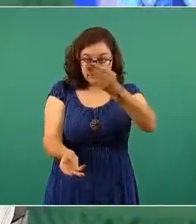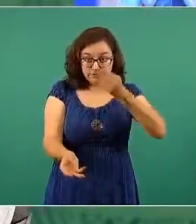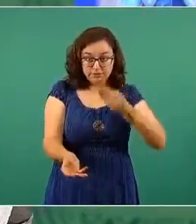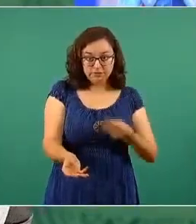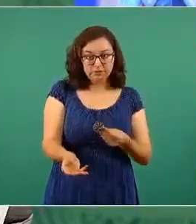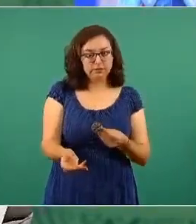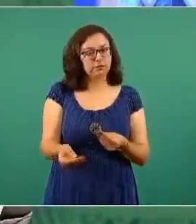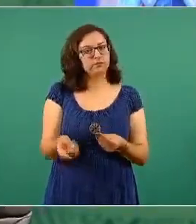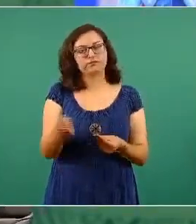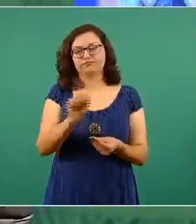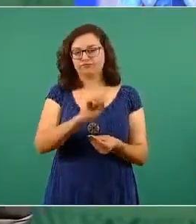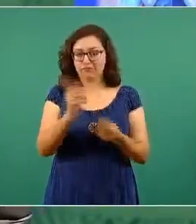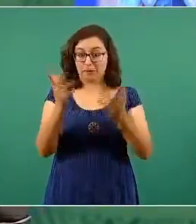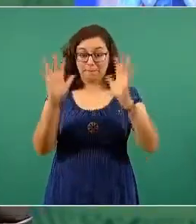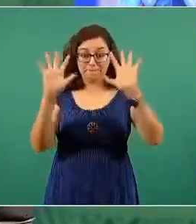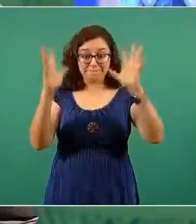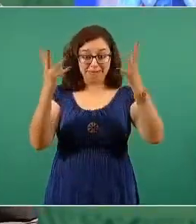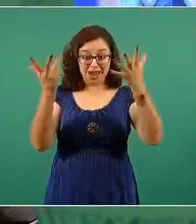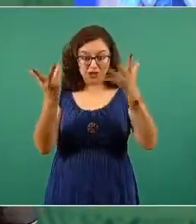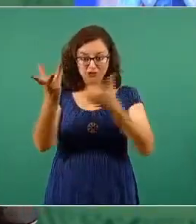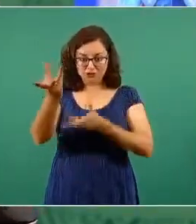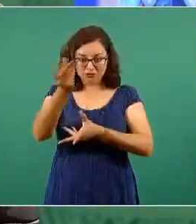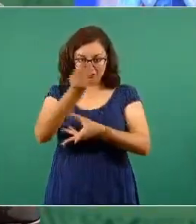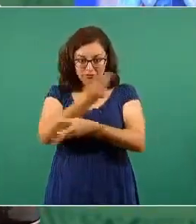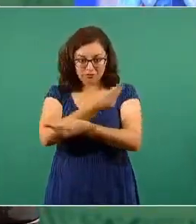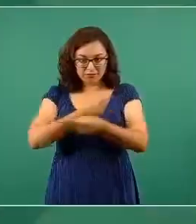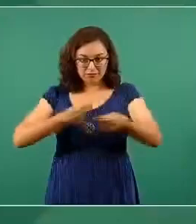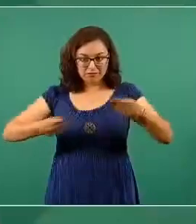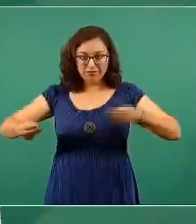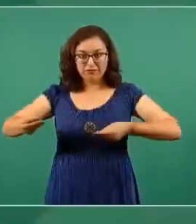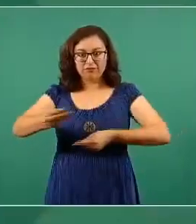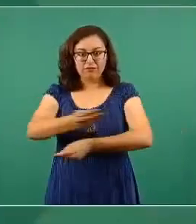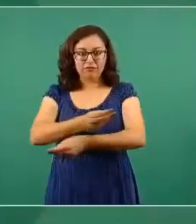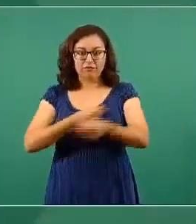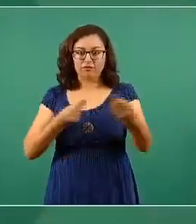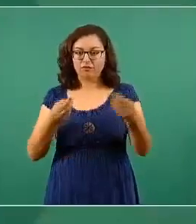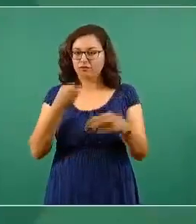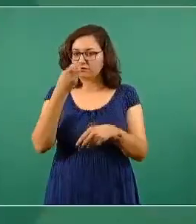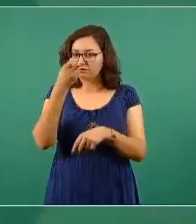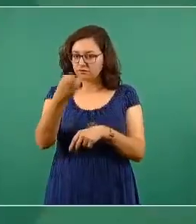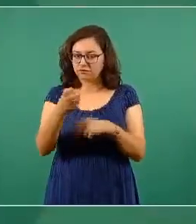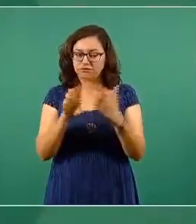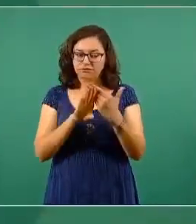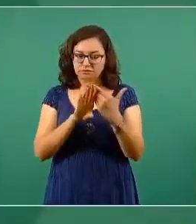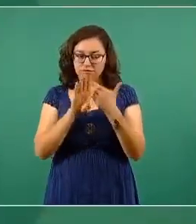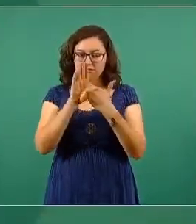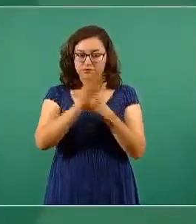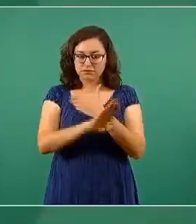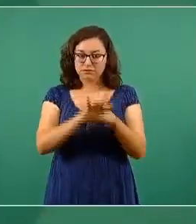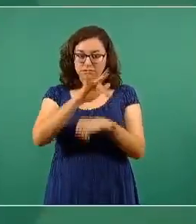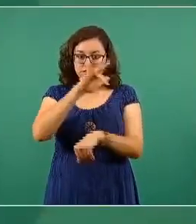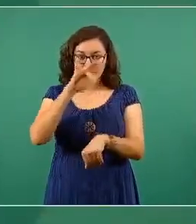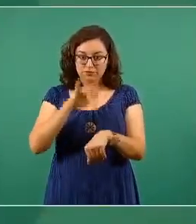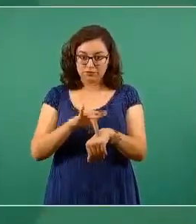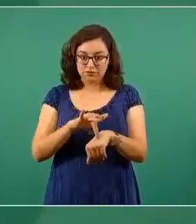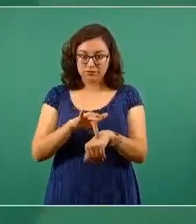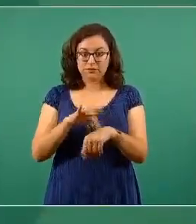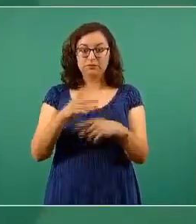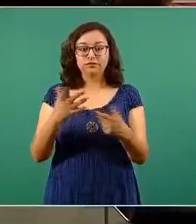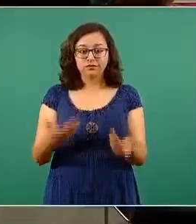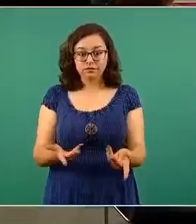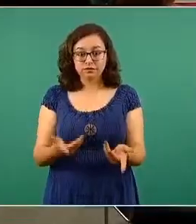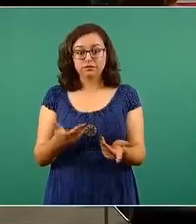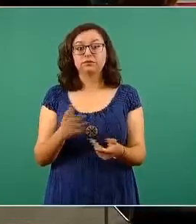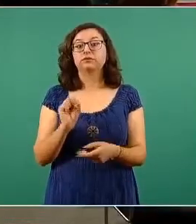del funcionario de casilla, para así entonces evitar obviamente el contacto directo. Lo que se le va a pedir al elector es